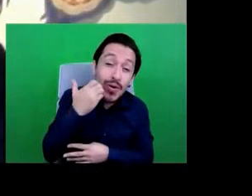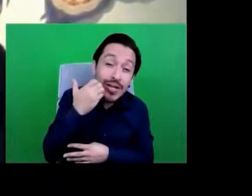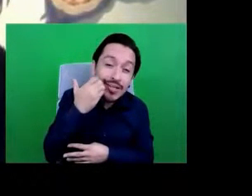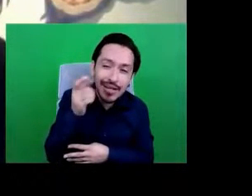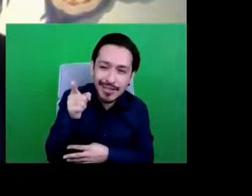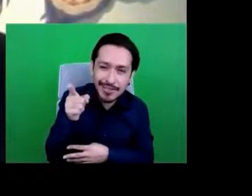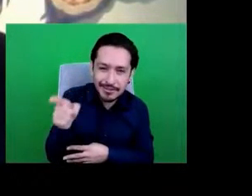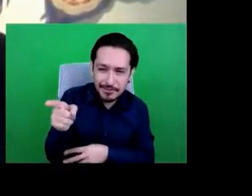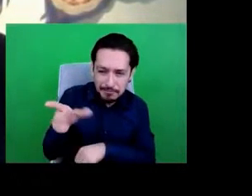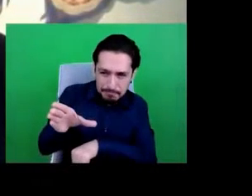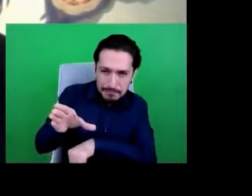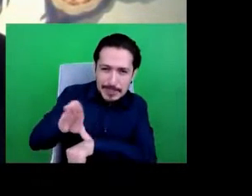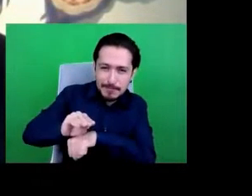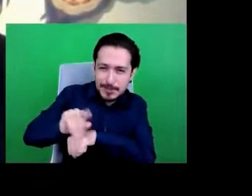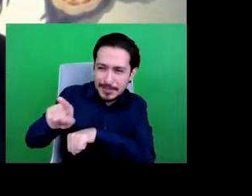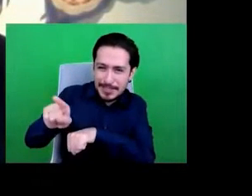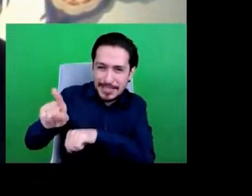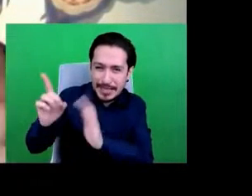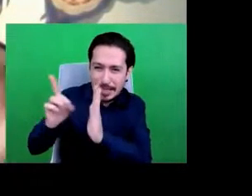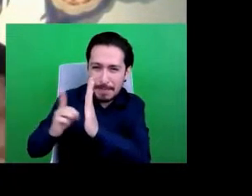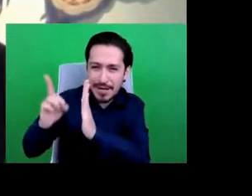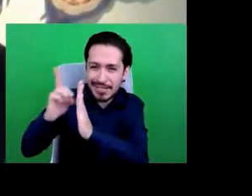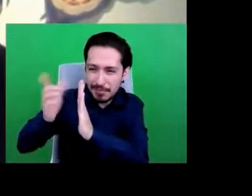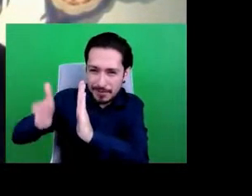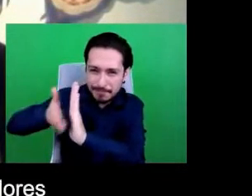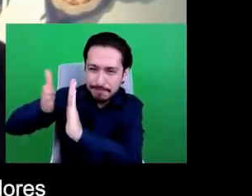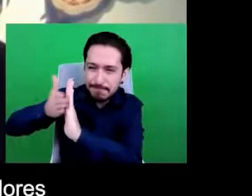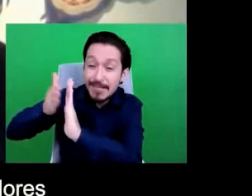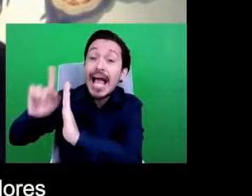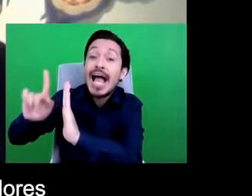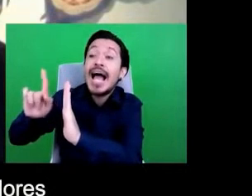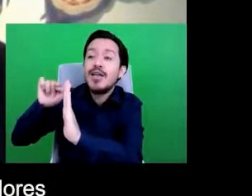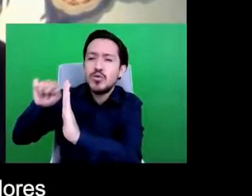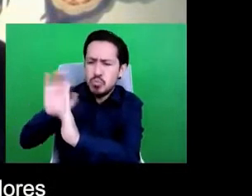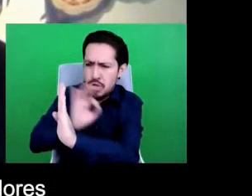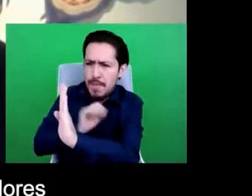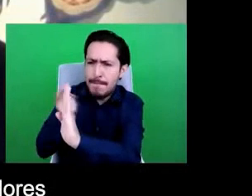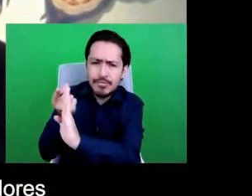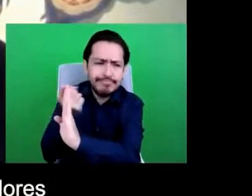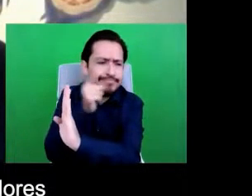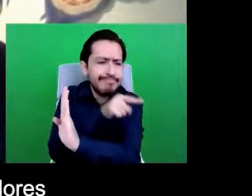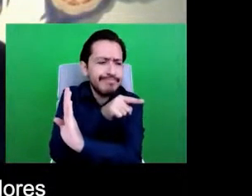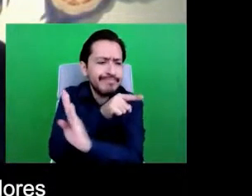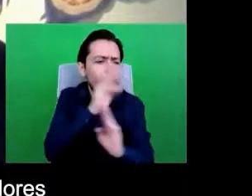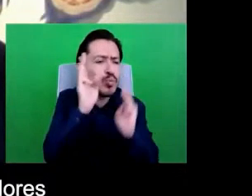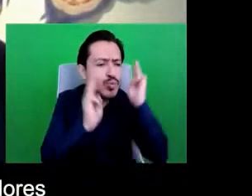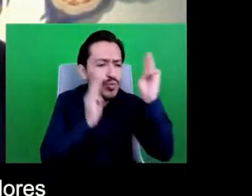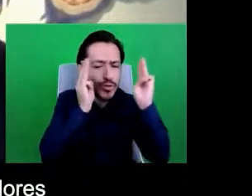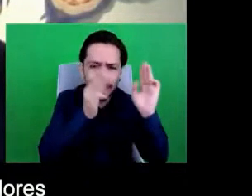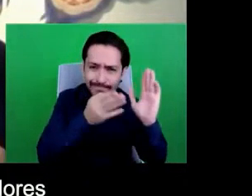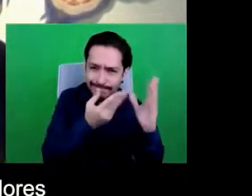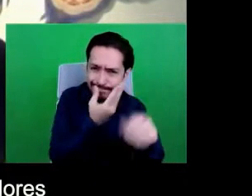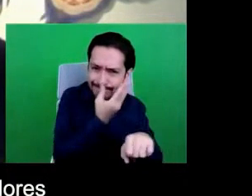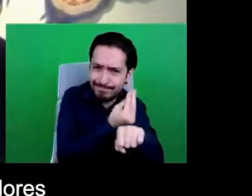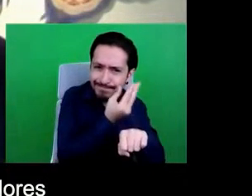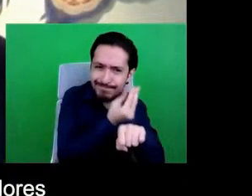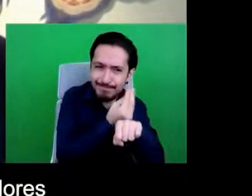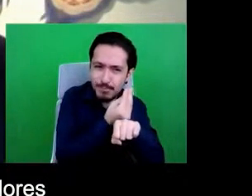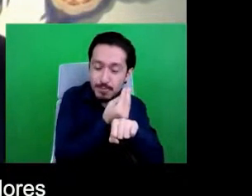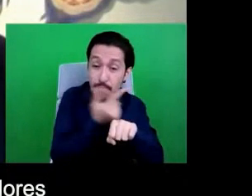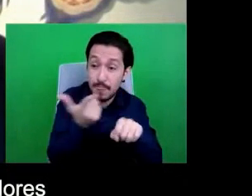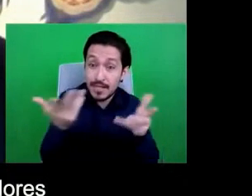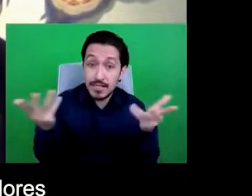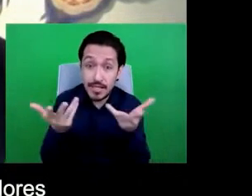aquí departamentos, entonces te toca restaurar el museo o la galería de arte. Hicieron que los desarrolladores